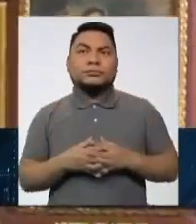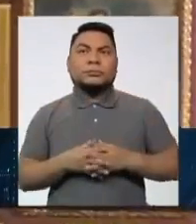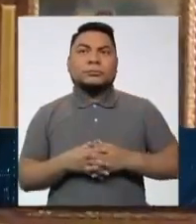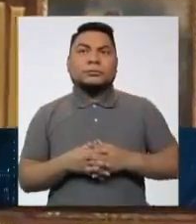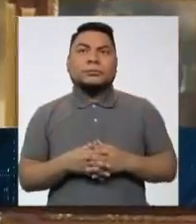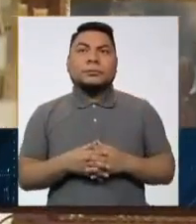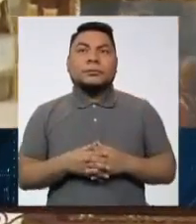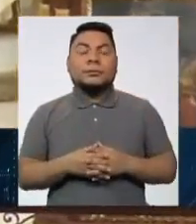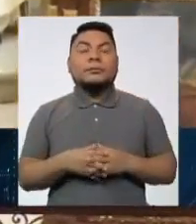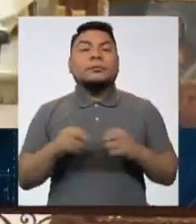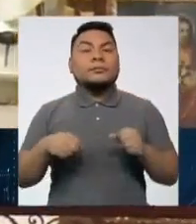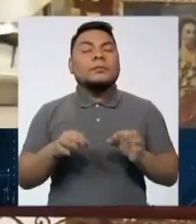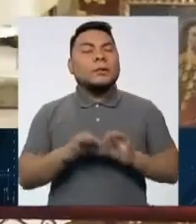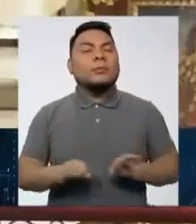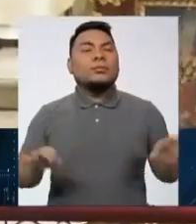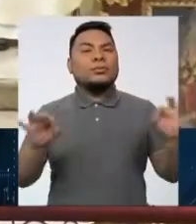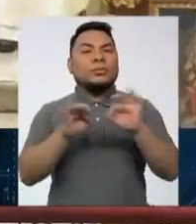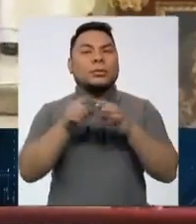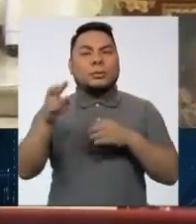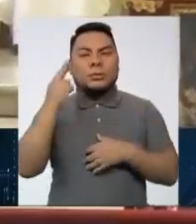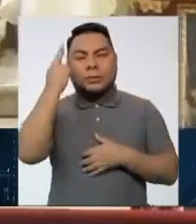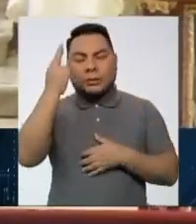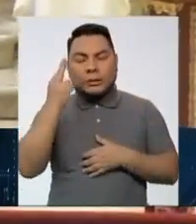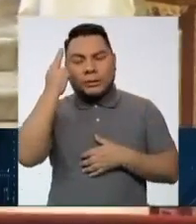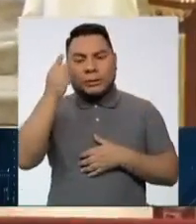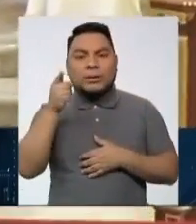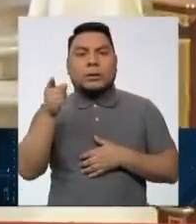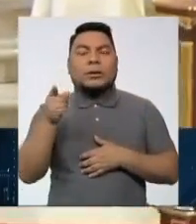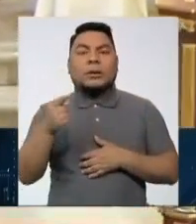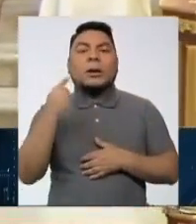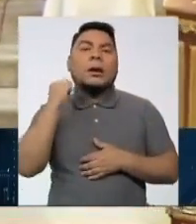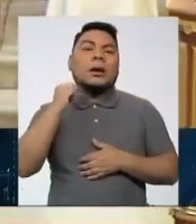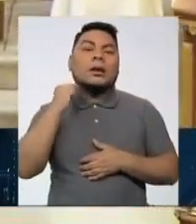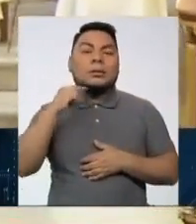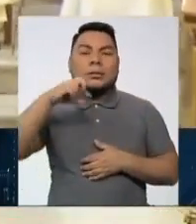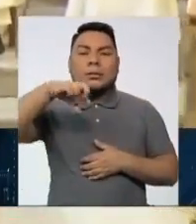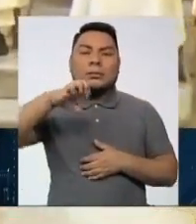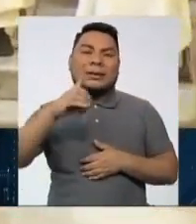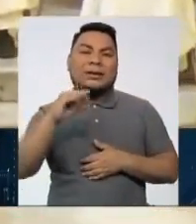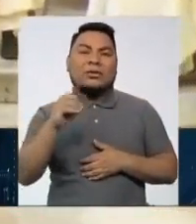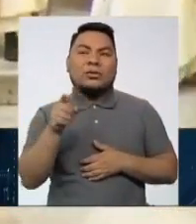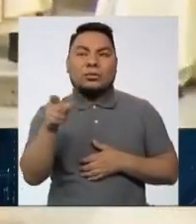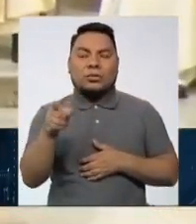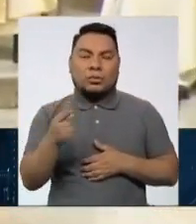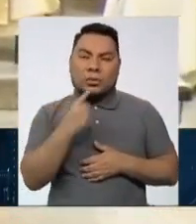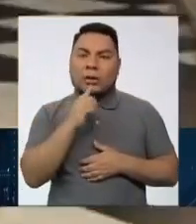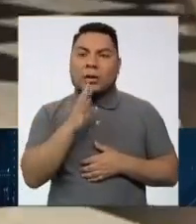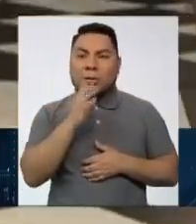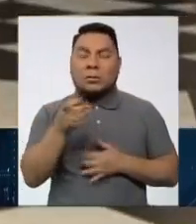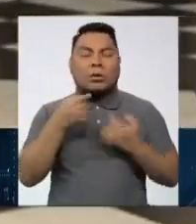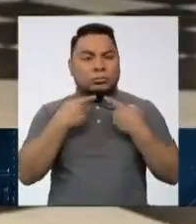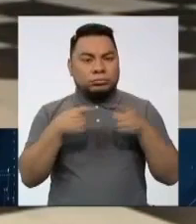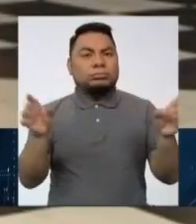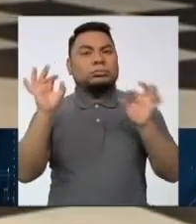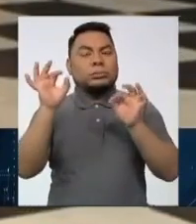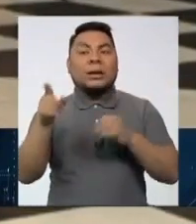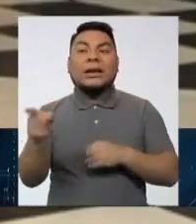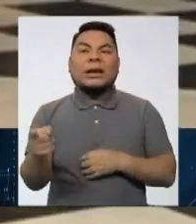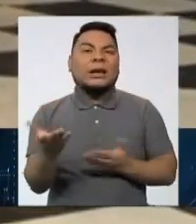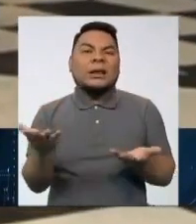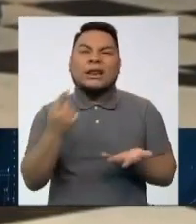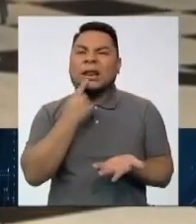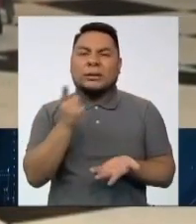Bien, ha sido importante la reflexión del cardenal Pedro Barreto esta noche, que se resume en lo siguiente. Él ha hecho un llamado